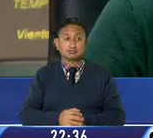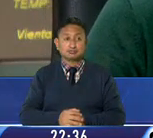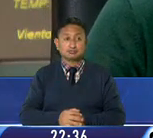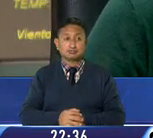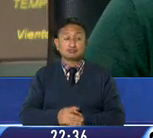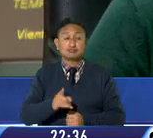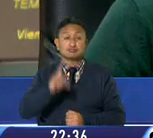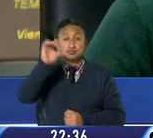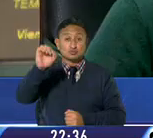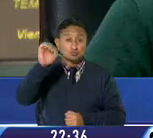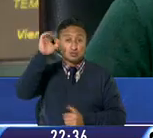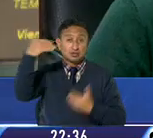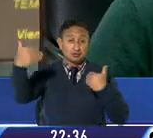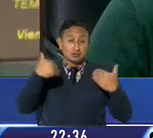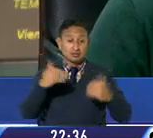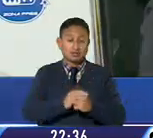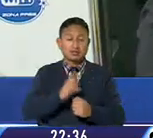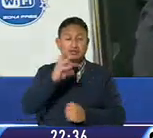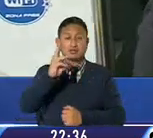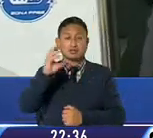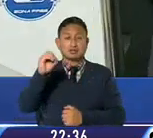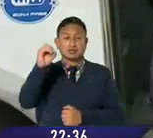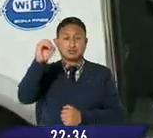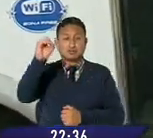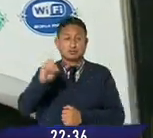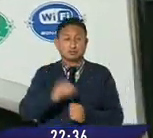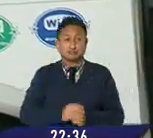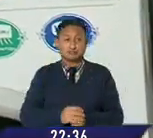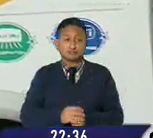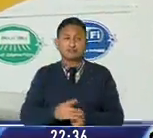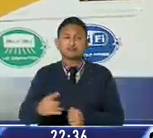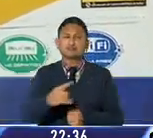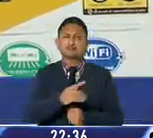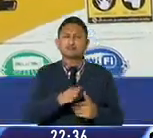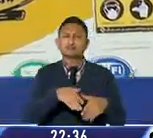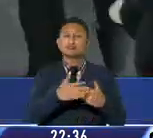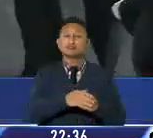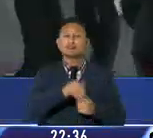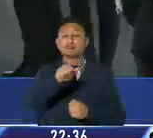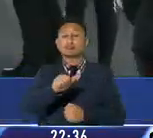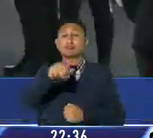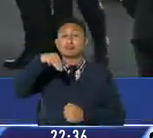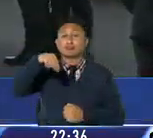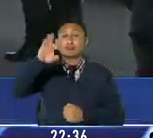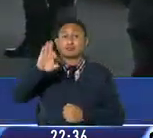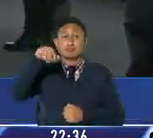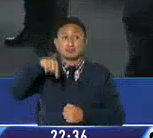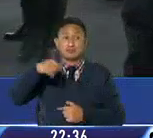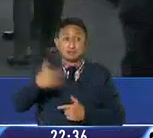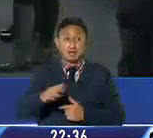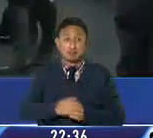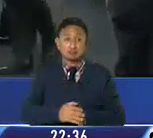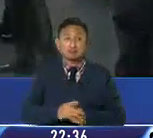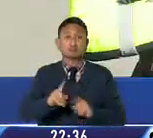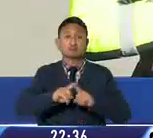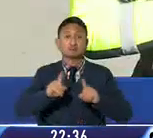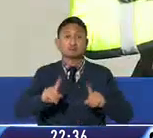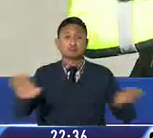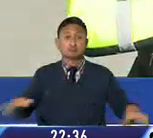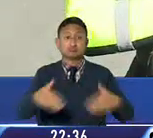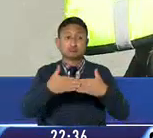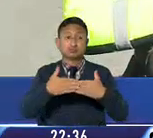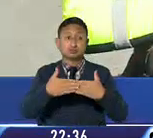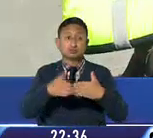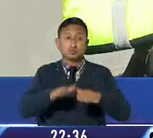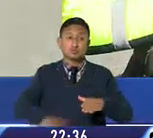y teatros con el 60%. En cuanto a la movilidad, desde la AMT, se informó que se han programado varios cierres viales en los perímetros